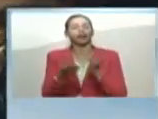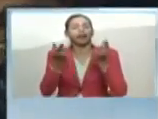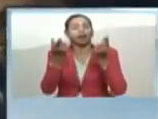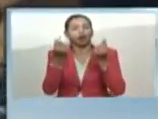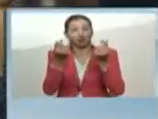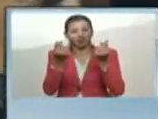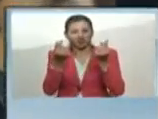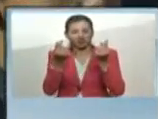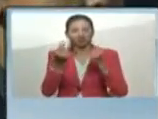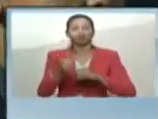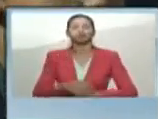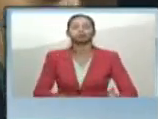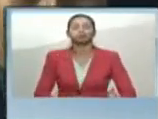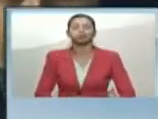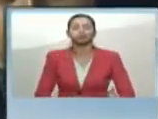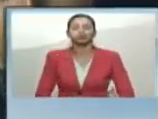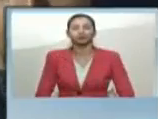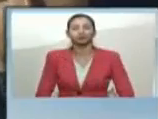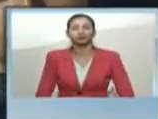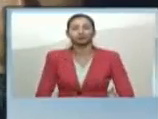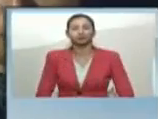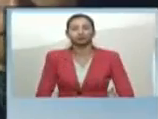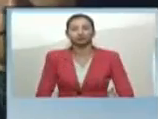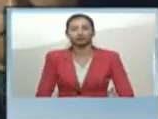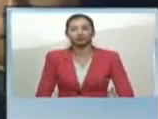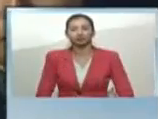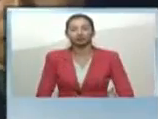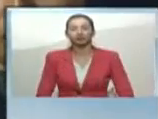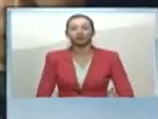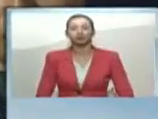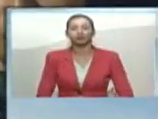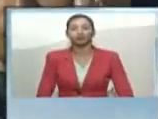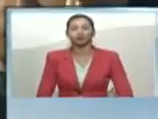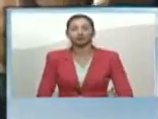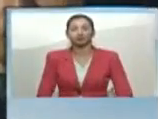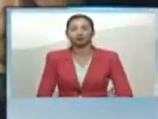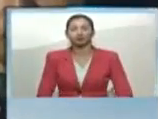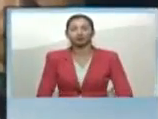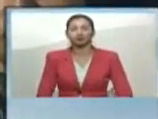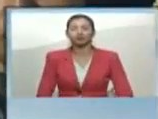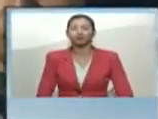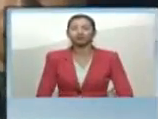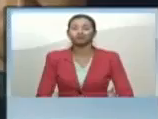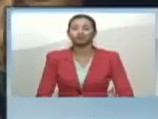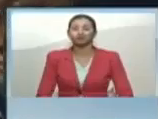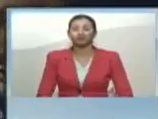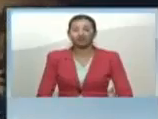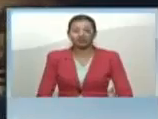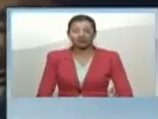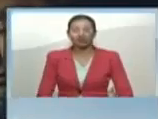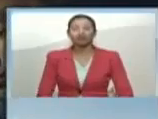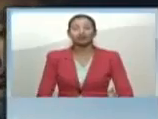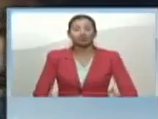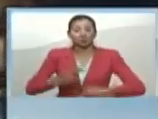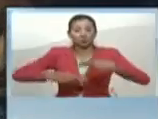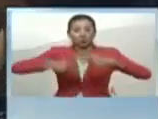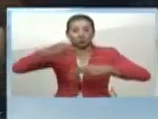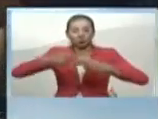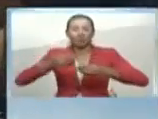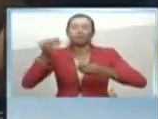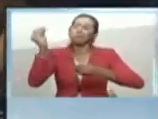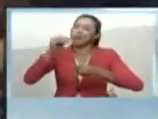Queríamos que sean ampliadas, se cree, se construyan